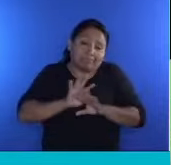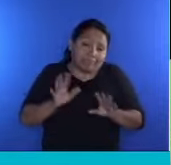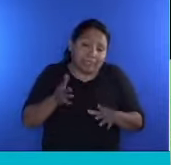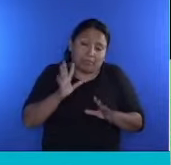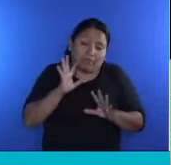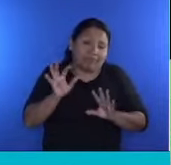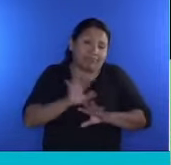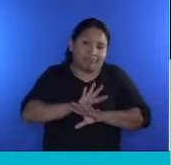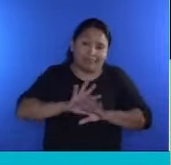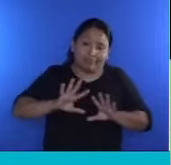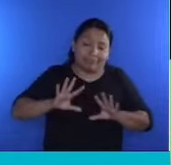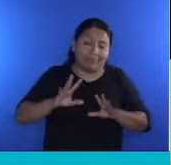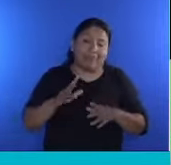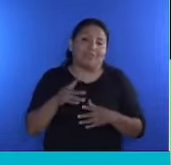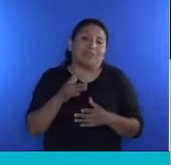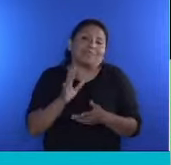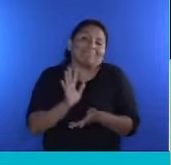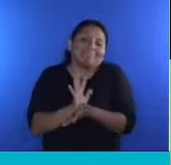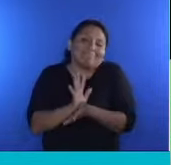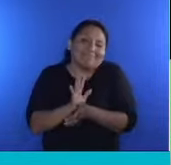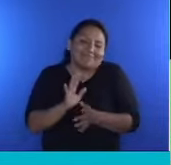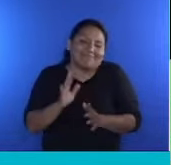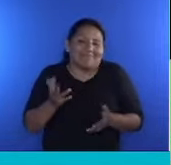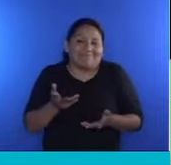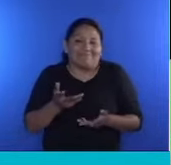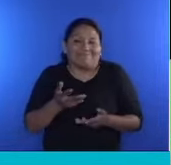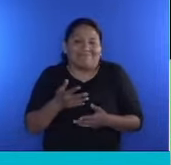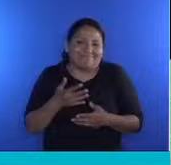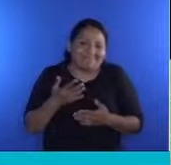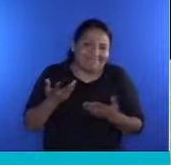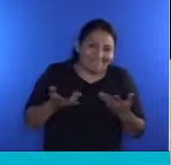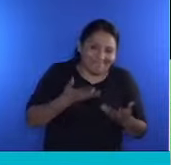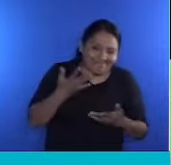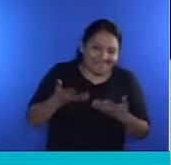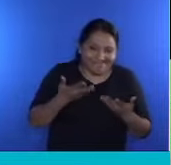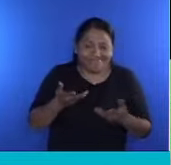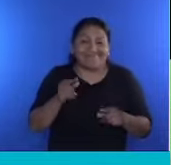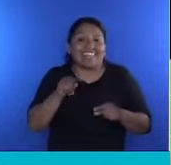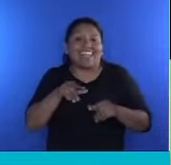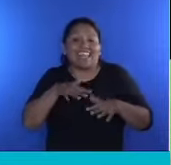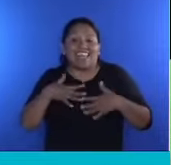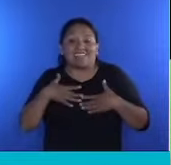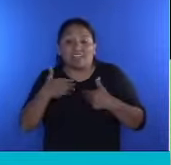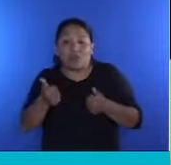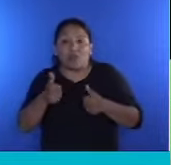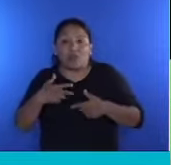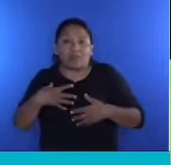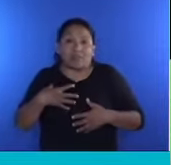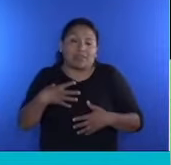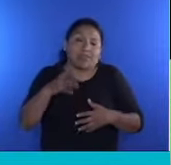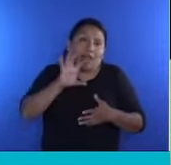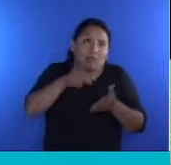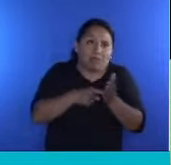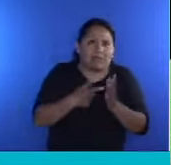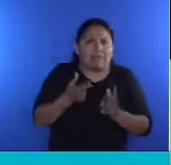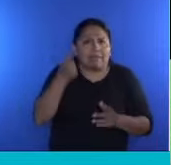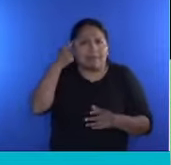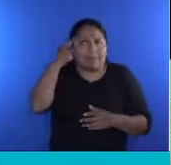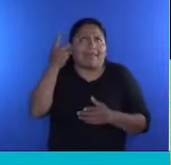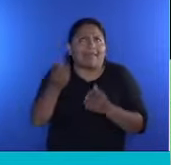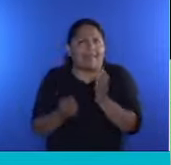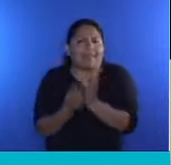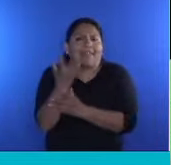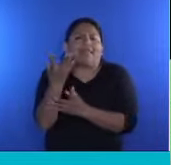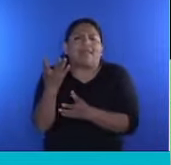totalmente irónico, con el estado calamitoso en el que está la salud de la provincia de Buenos Aires, que encima quieren crear empresas